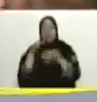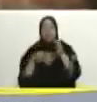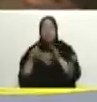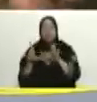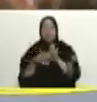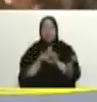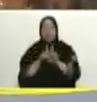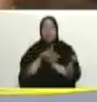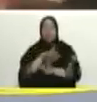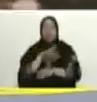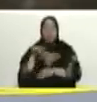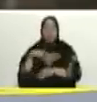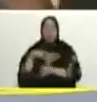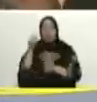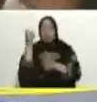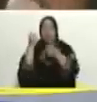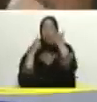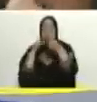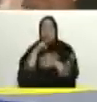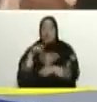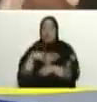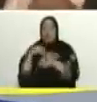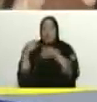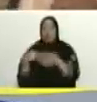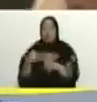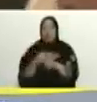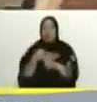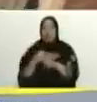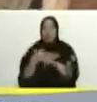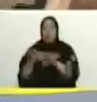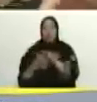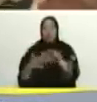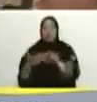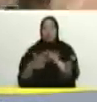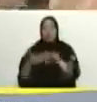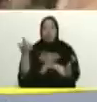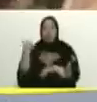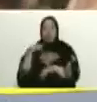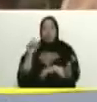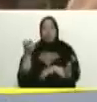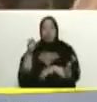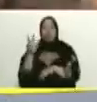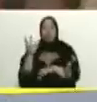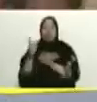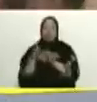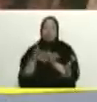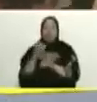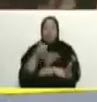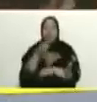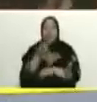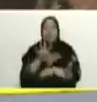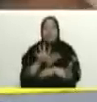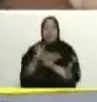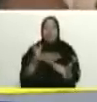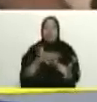a nuestro comandante Chávez. Y así fue que sucedió aquel 13-14 de abril.